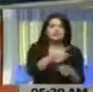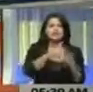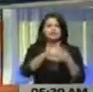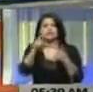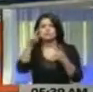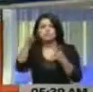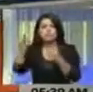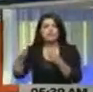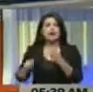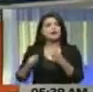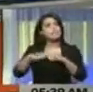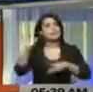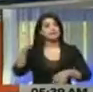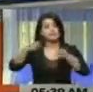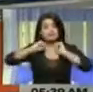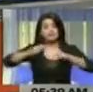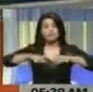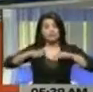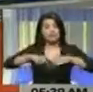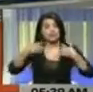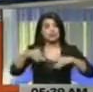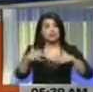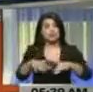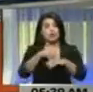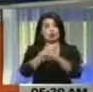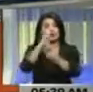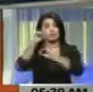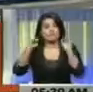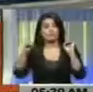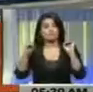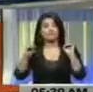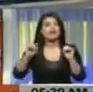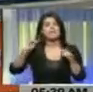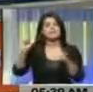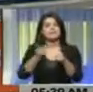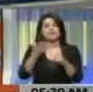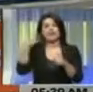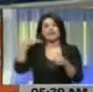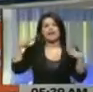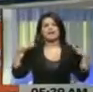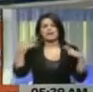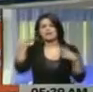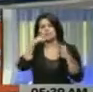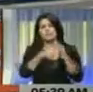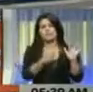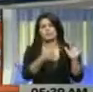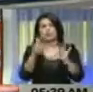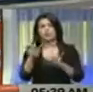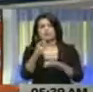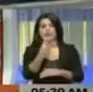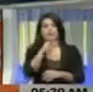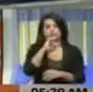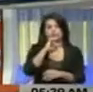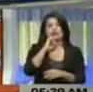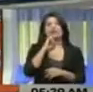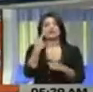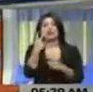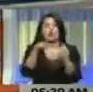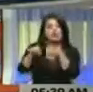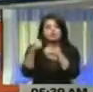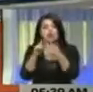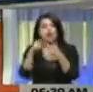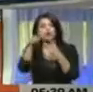ha ganado más de una medalla en una edición olímpica. Primero, en Los Ángeles 84, 3 medallas de bronce, 2 en el boxeo, Omar Catarí y